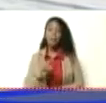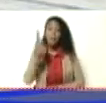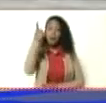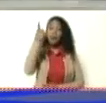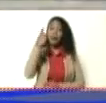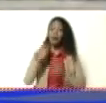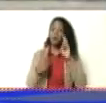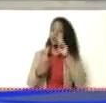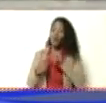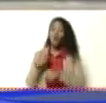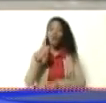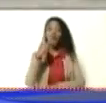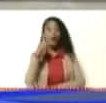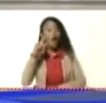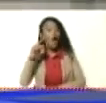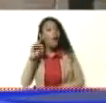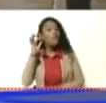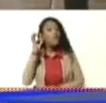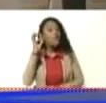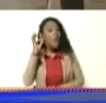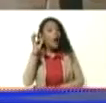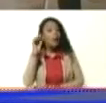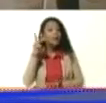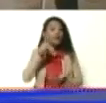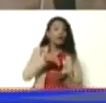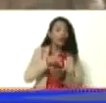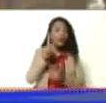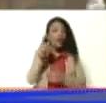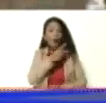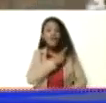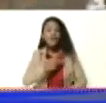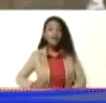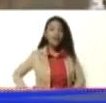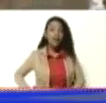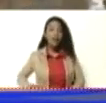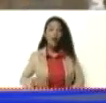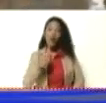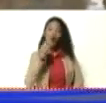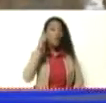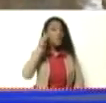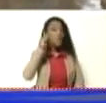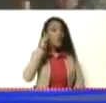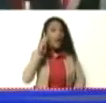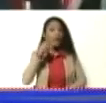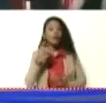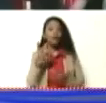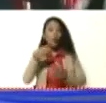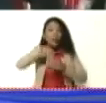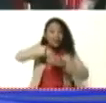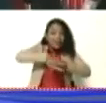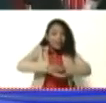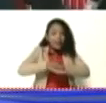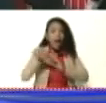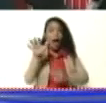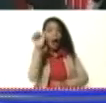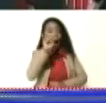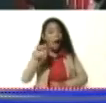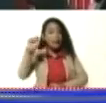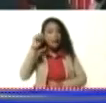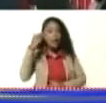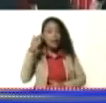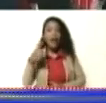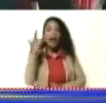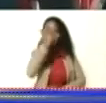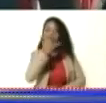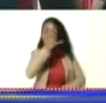llega una mujer a la vicepresidenta, pero además una mujer con raíz asiática y